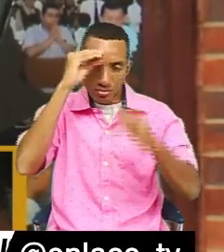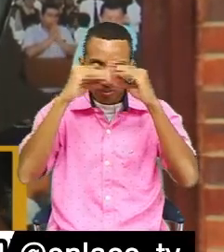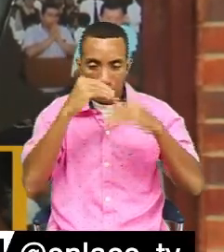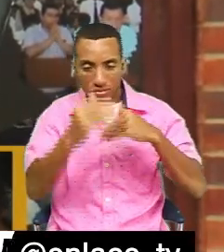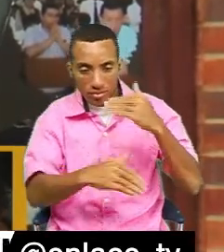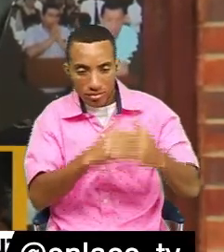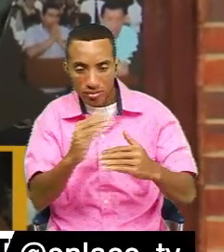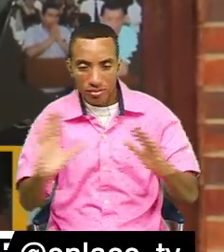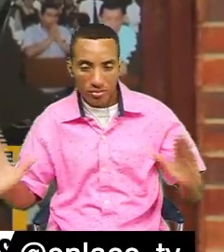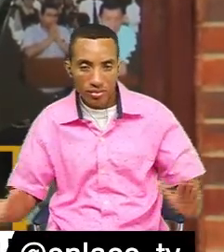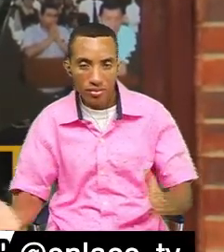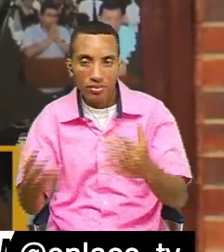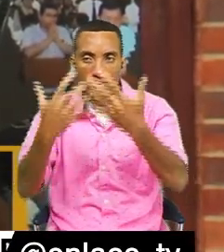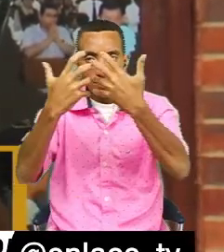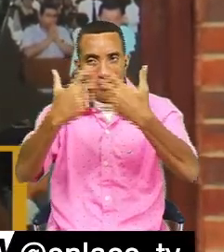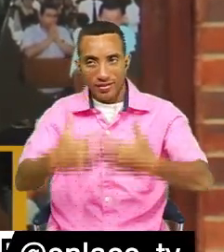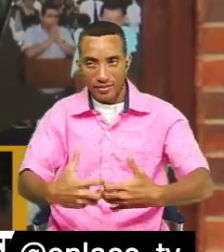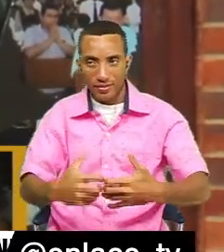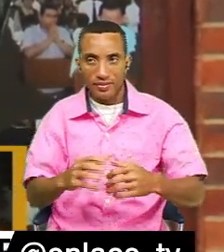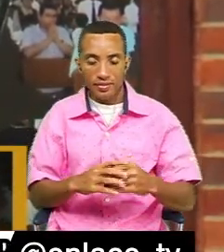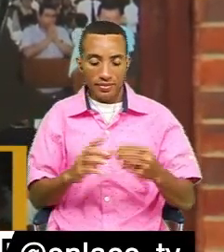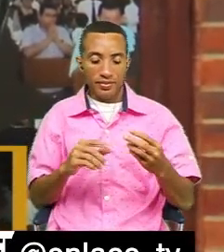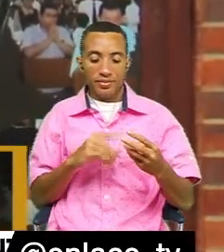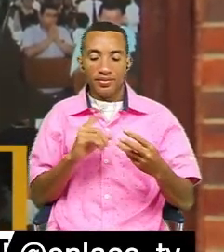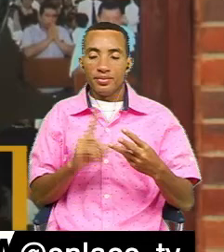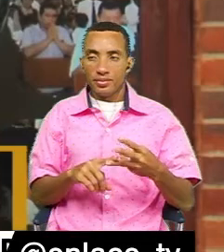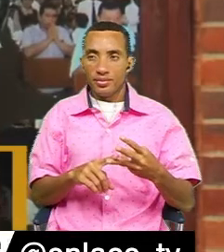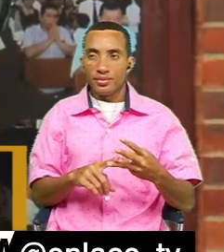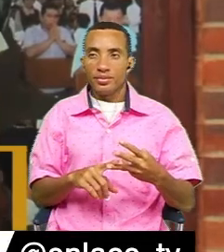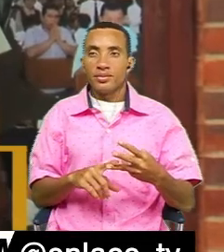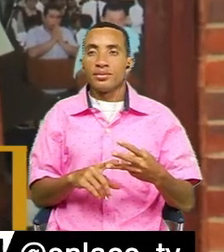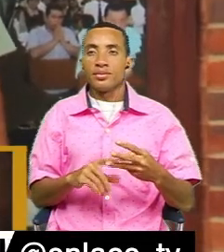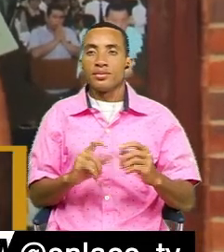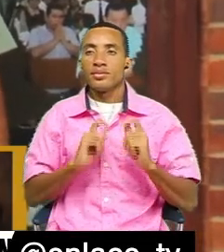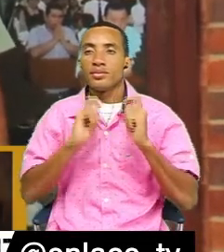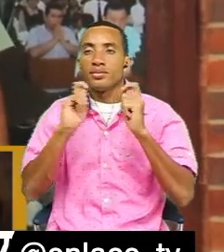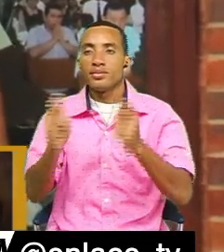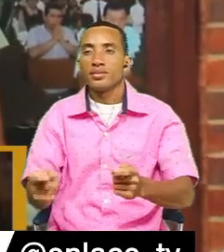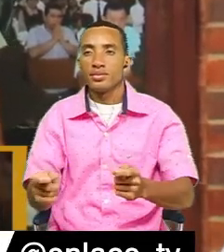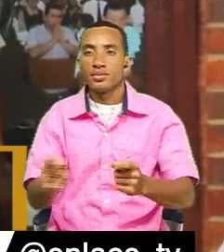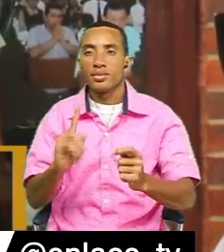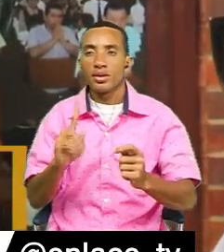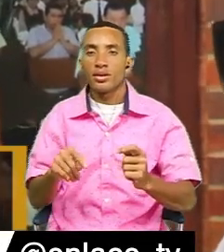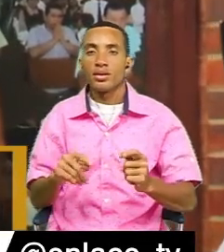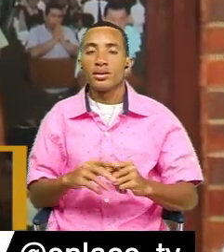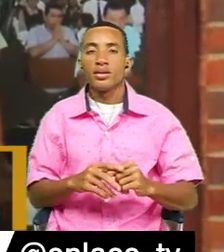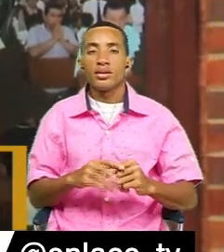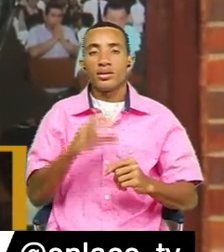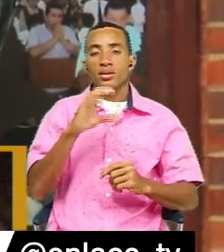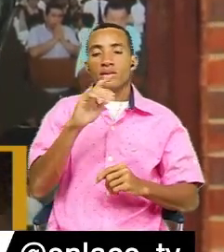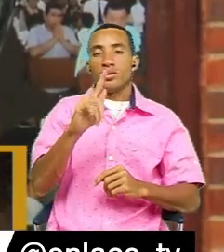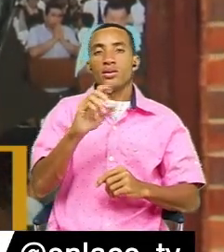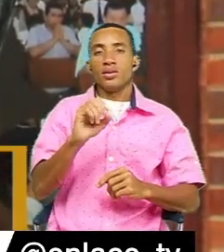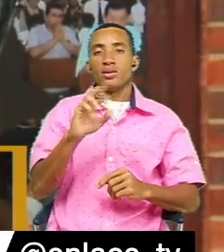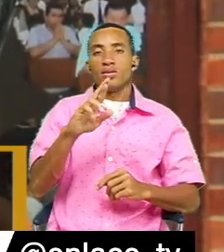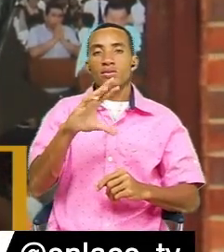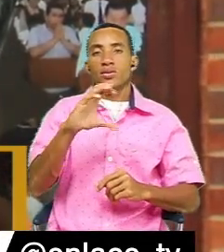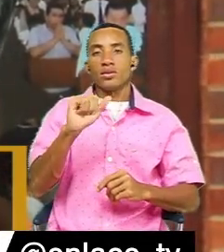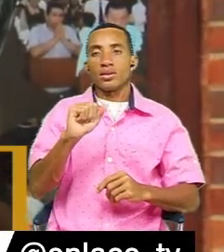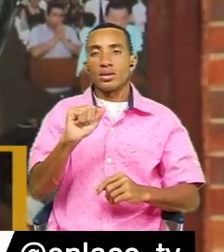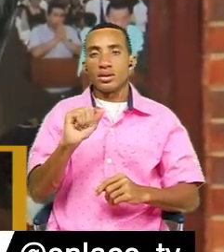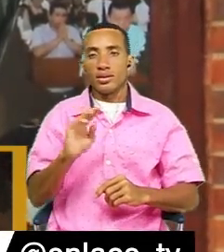emprendimiento. Ella viene a la posición de manejar el tema del FORCAD, que va a ser muy importante y que lo vamos